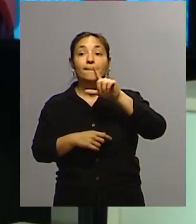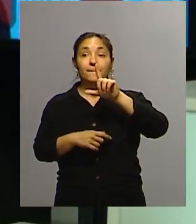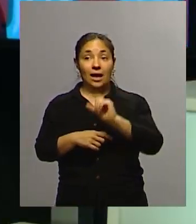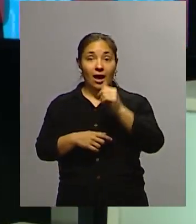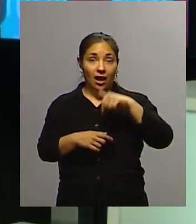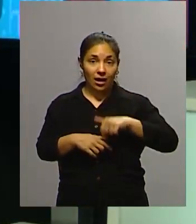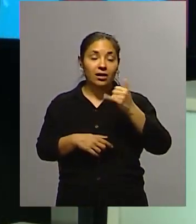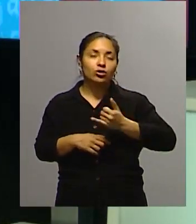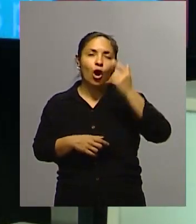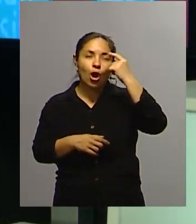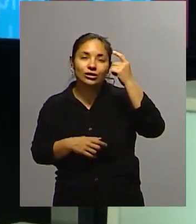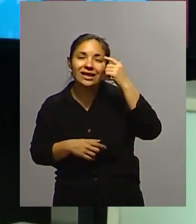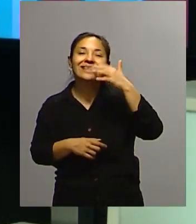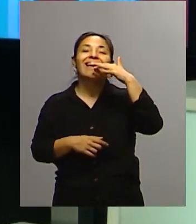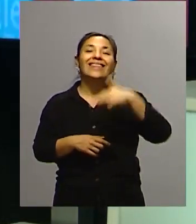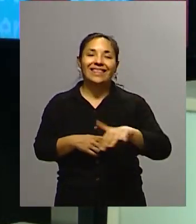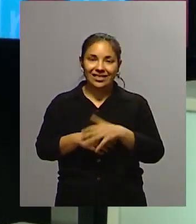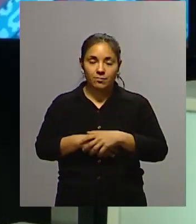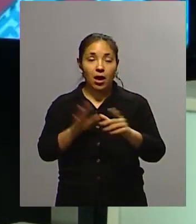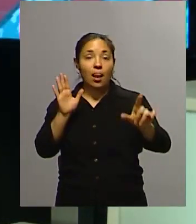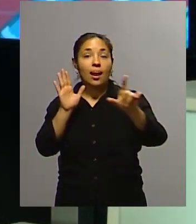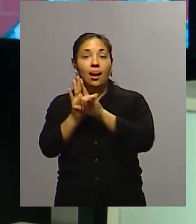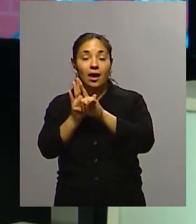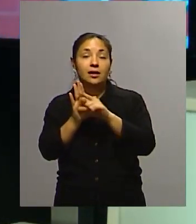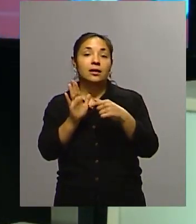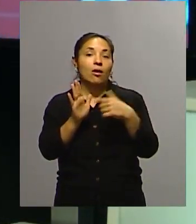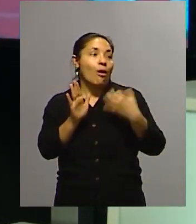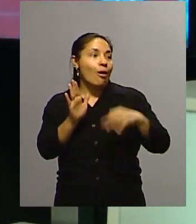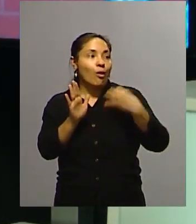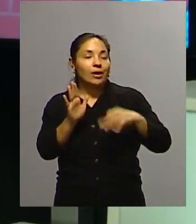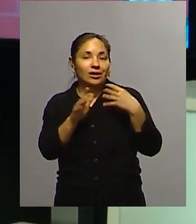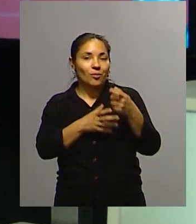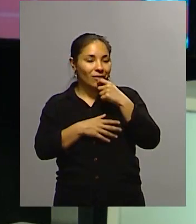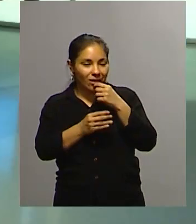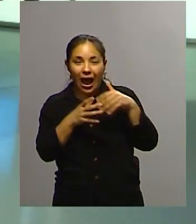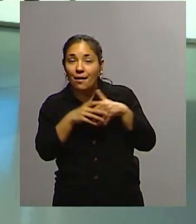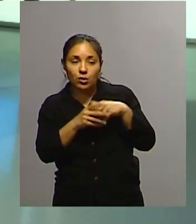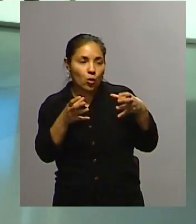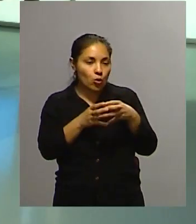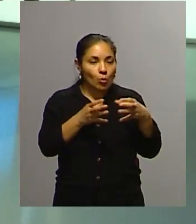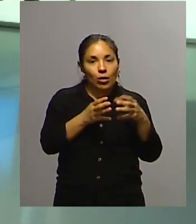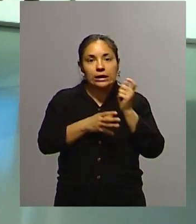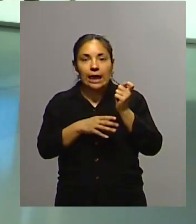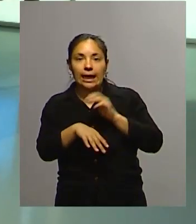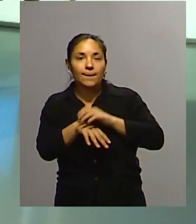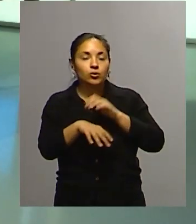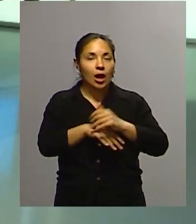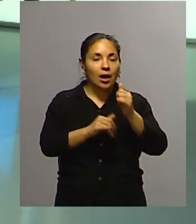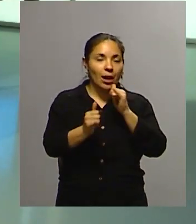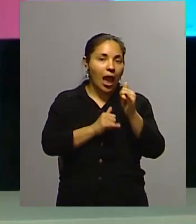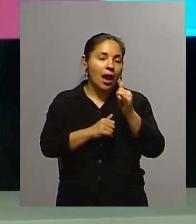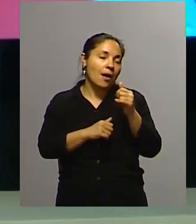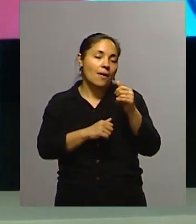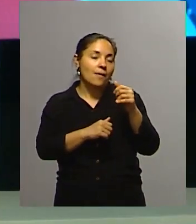uno ha empezado a tomar conciencia de eso, una ley de ese tipo te obligaría a sí o sí pensar en eso, ¿no? Por supuesto que hay opciones, hay opciones.